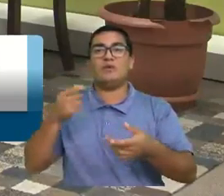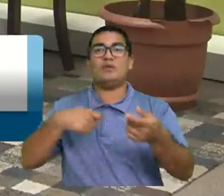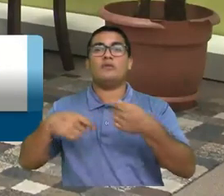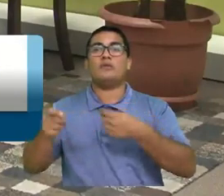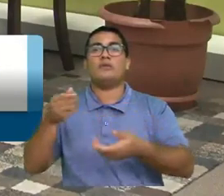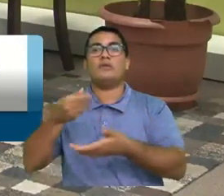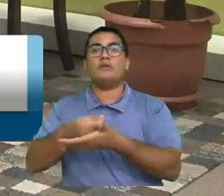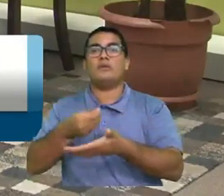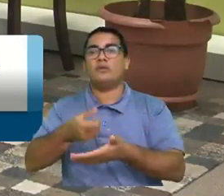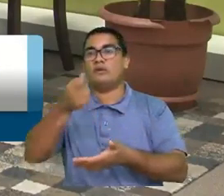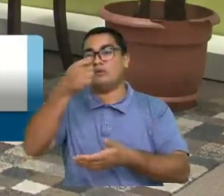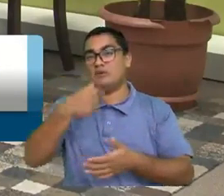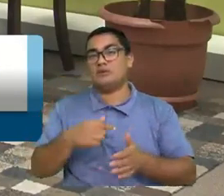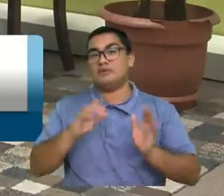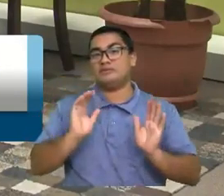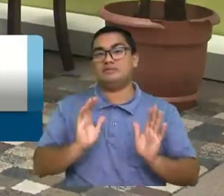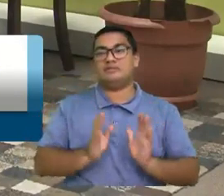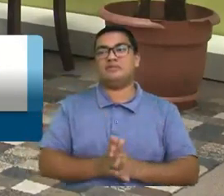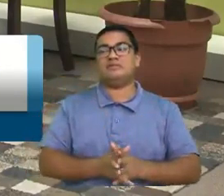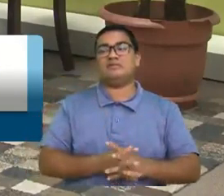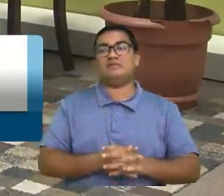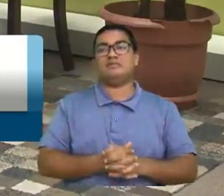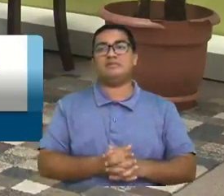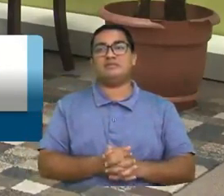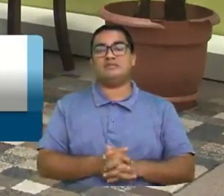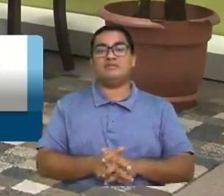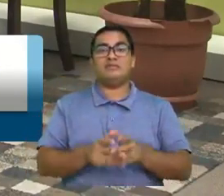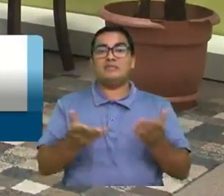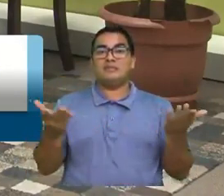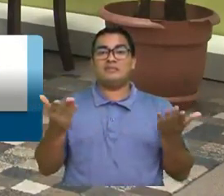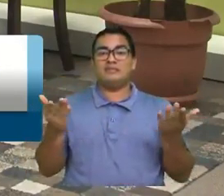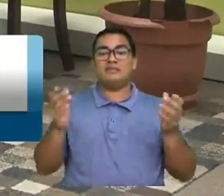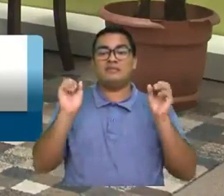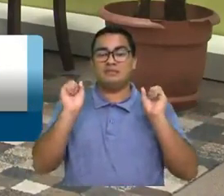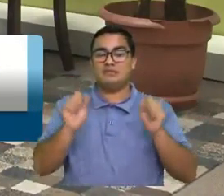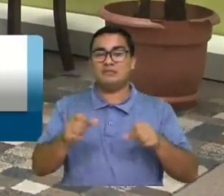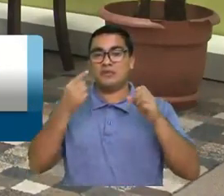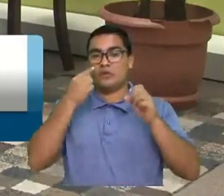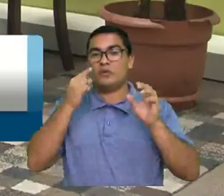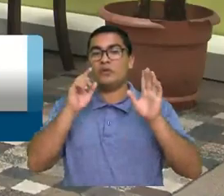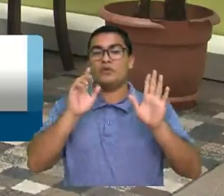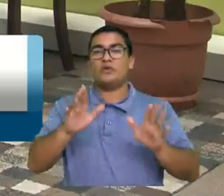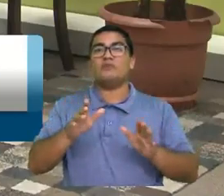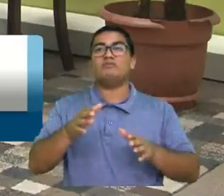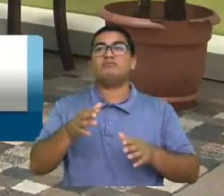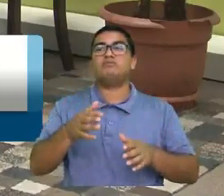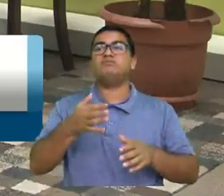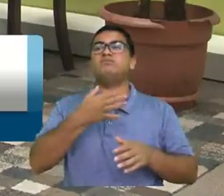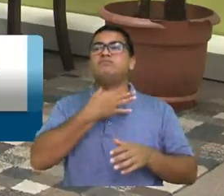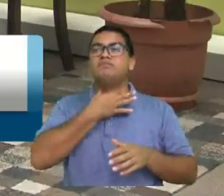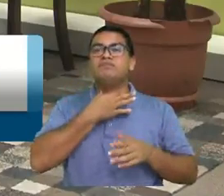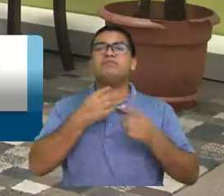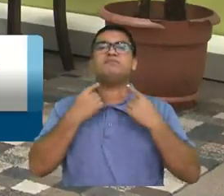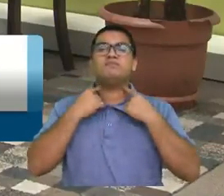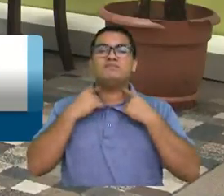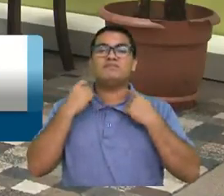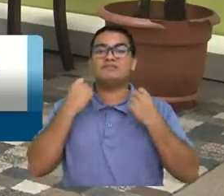mal, de su gusto. Pero ¿cómo podemos prevenir tanto la faringitis o la amigdalitis?